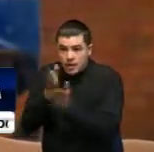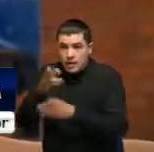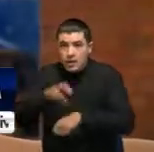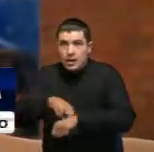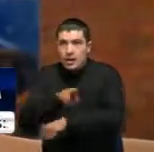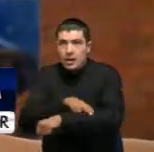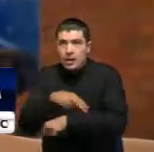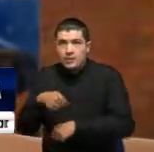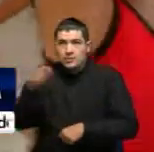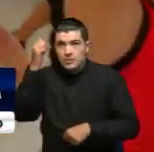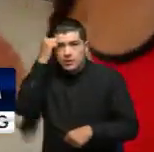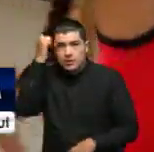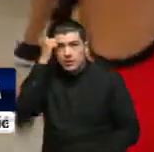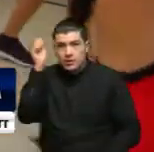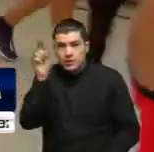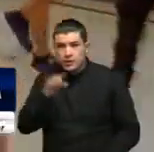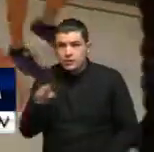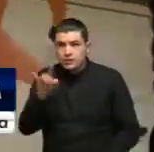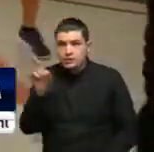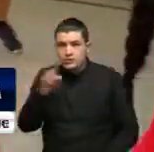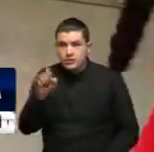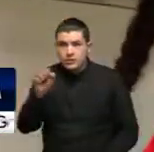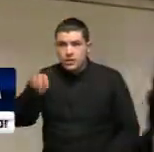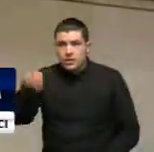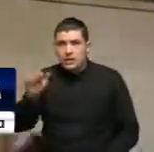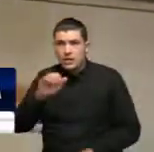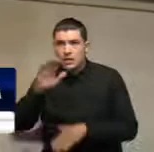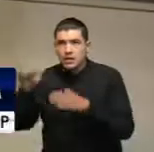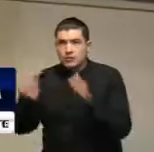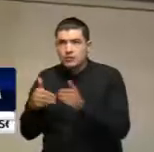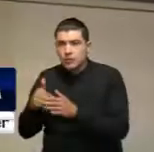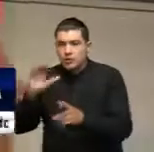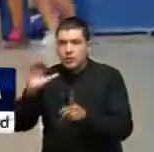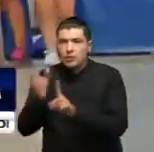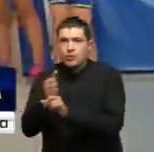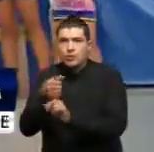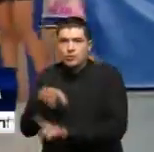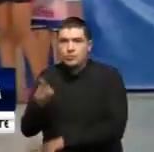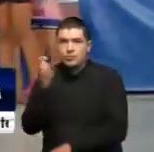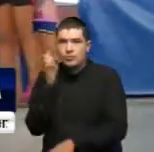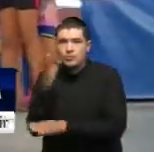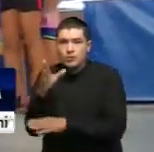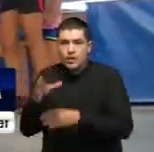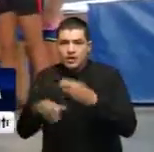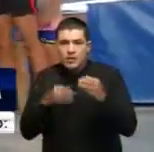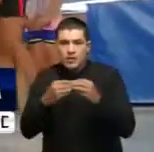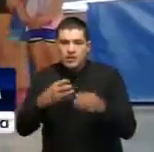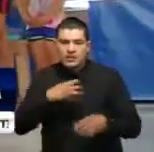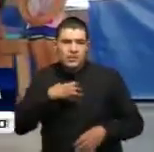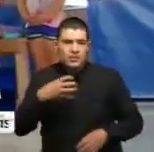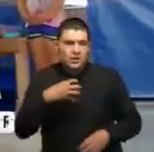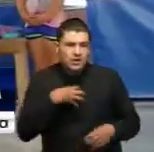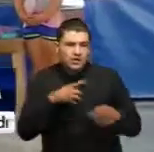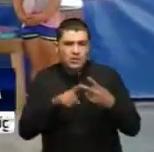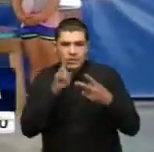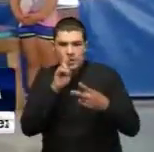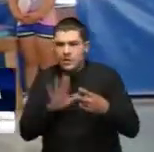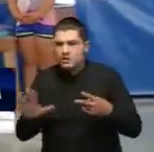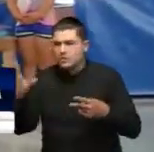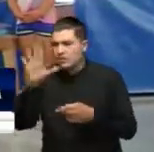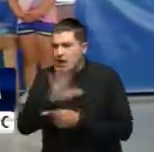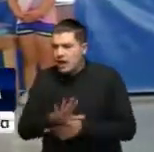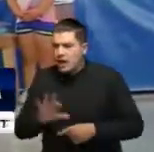profesora susana todo lo que ha logrado con este club y en campeonatos tanto nacionales